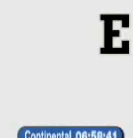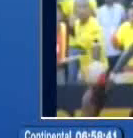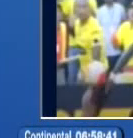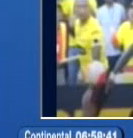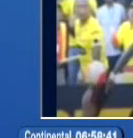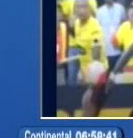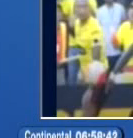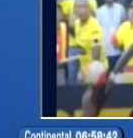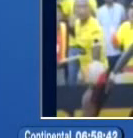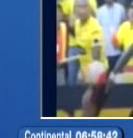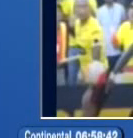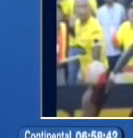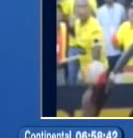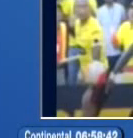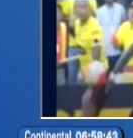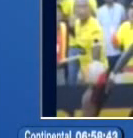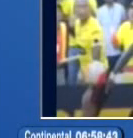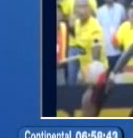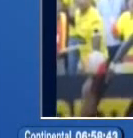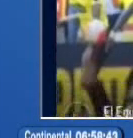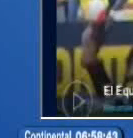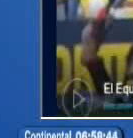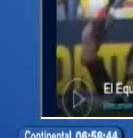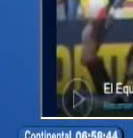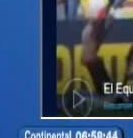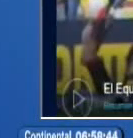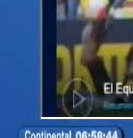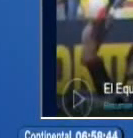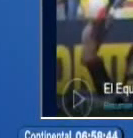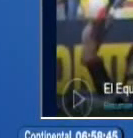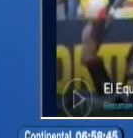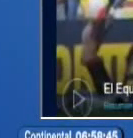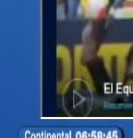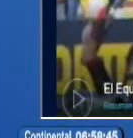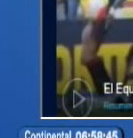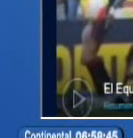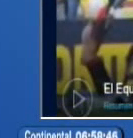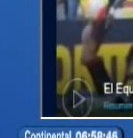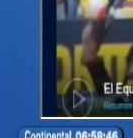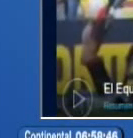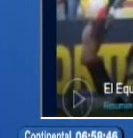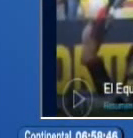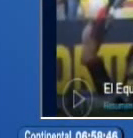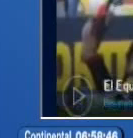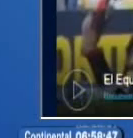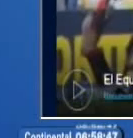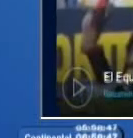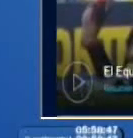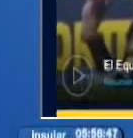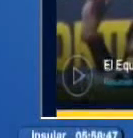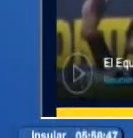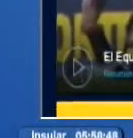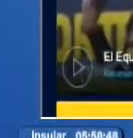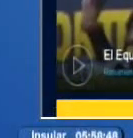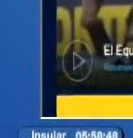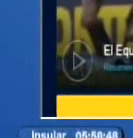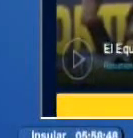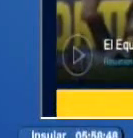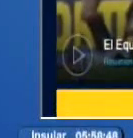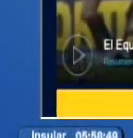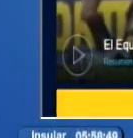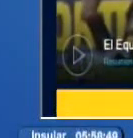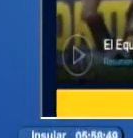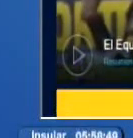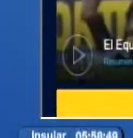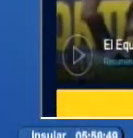www.mediospublicos.es. Desde cualquier punto del planeta, ahí está. Si usted quiere saber un poco más del virtual campeón del Delfín o qué pasa con otros equipos emblemáticos